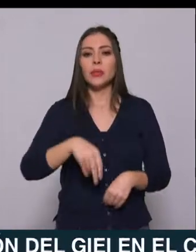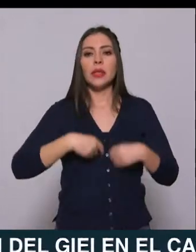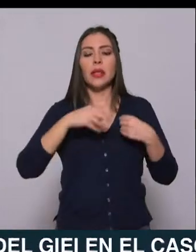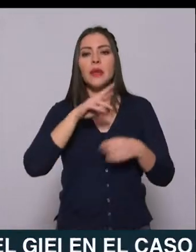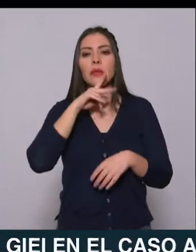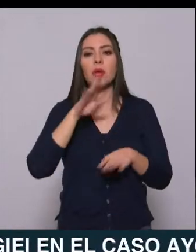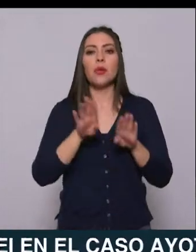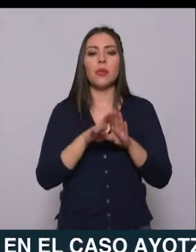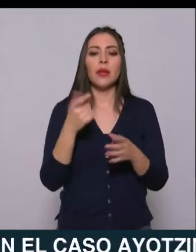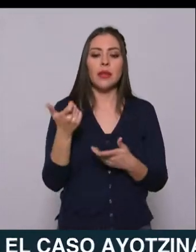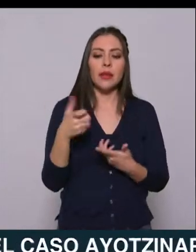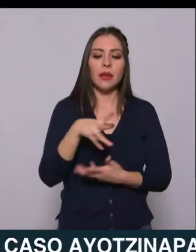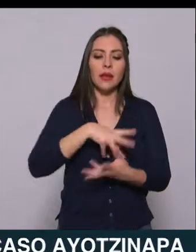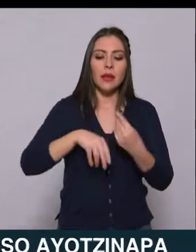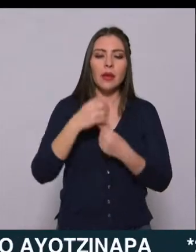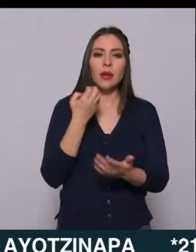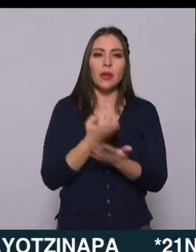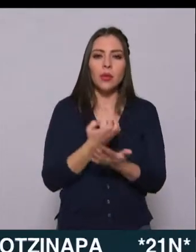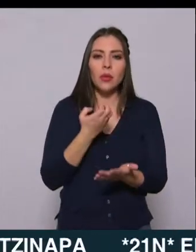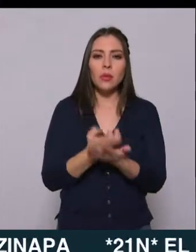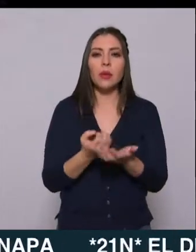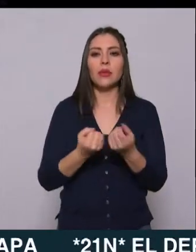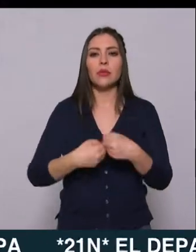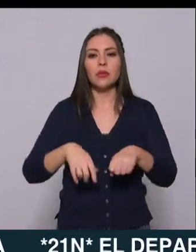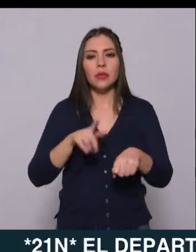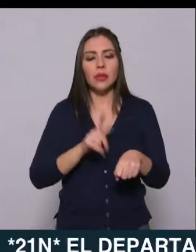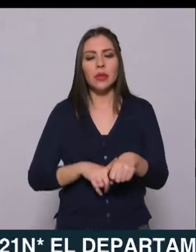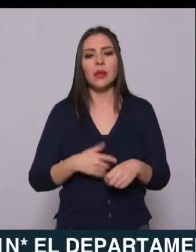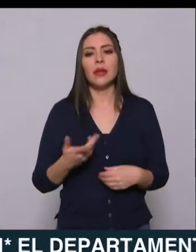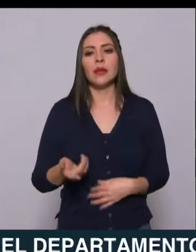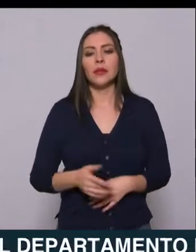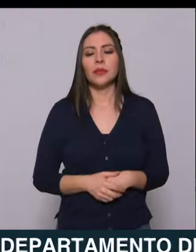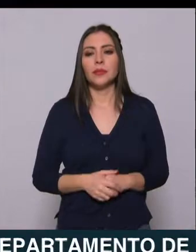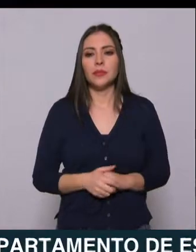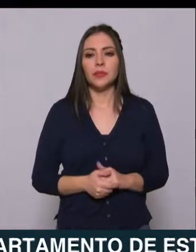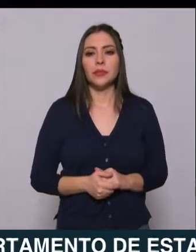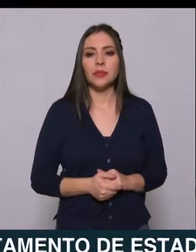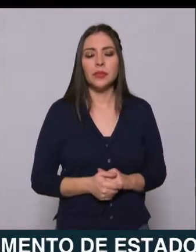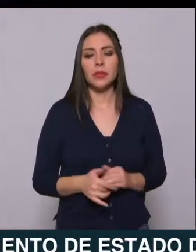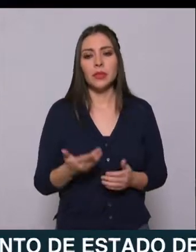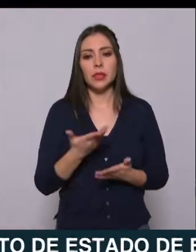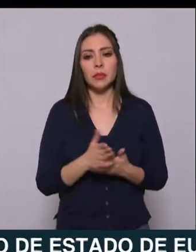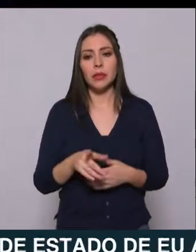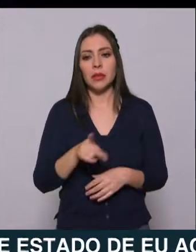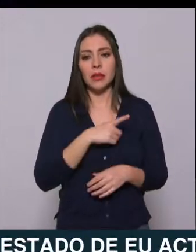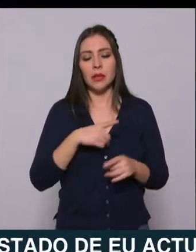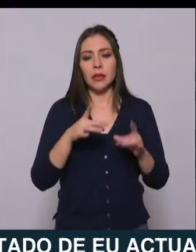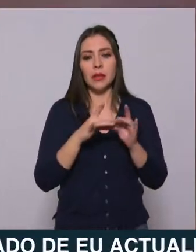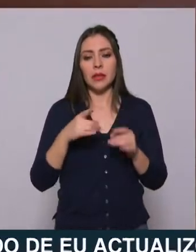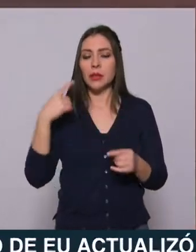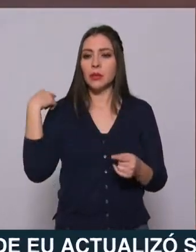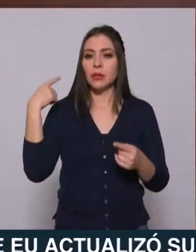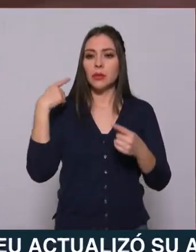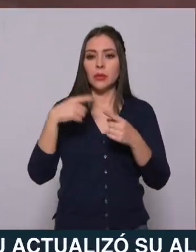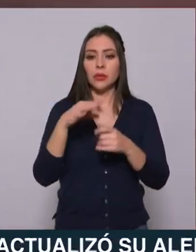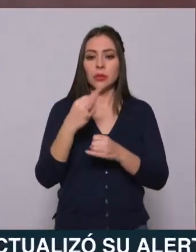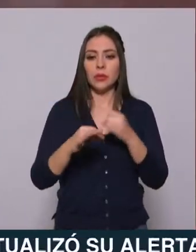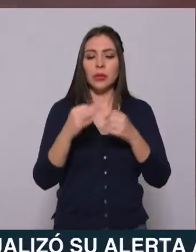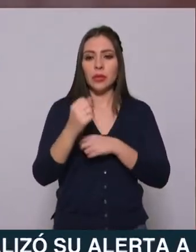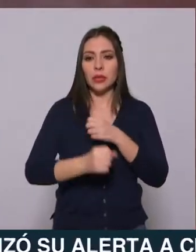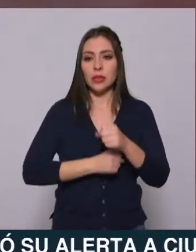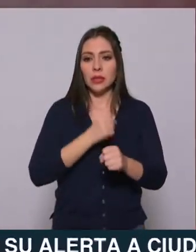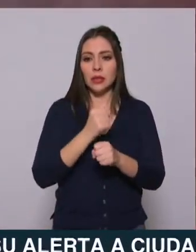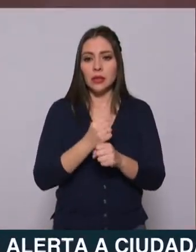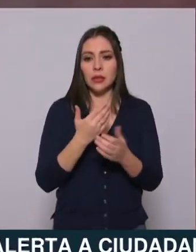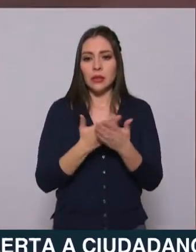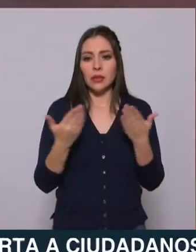términos económicos, sociales, etcétera. Y hay que mencionar que sobre todo en los últimos años, y este último año con todas